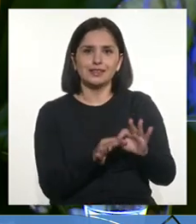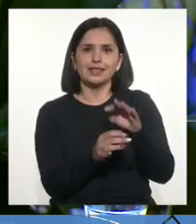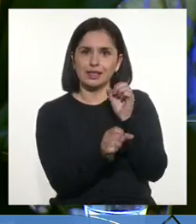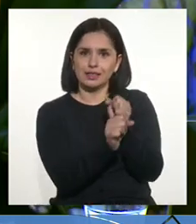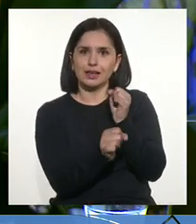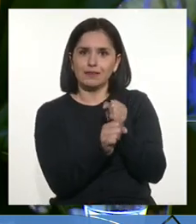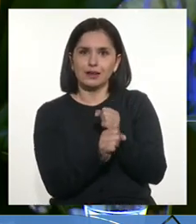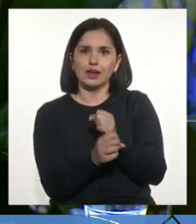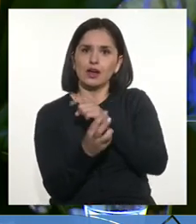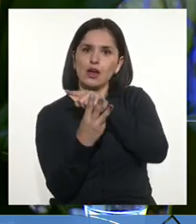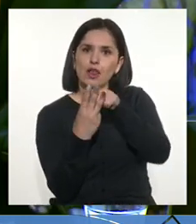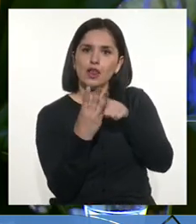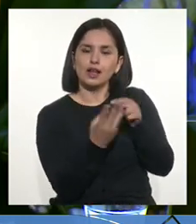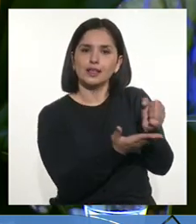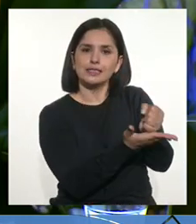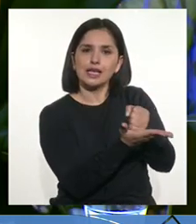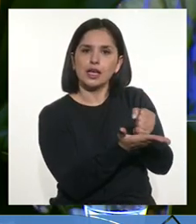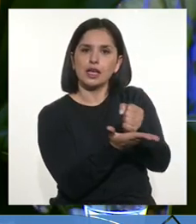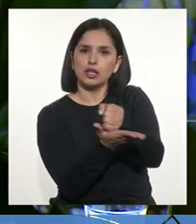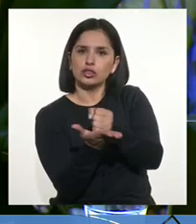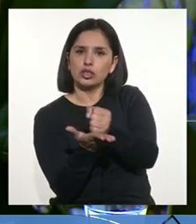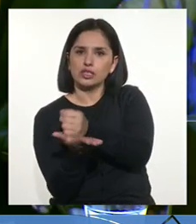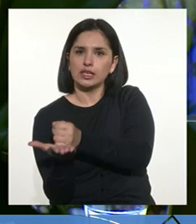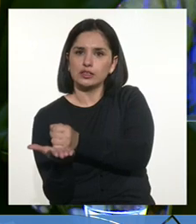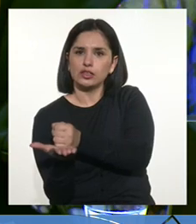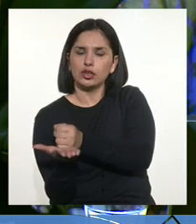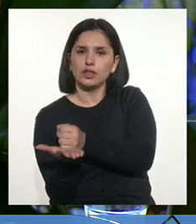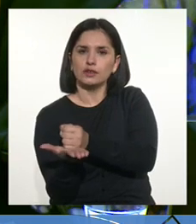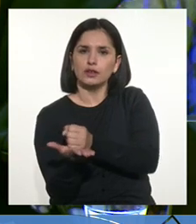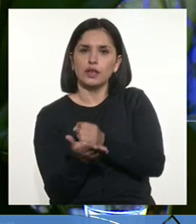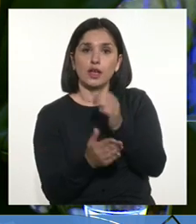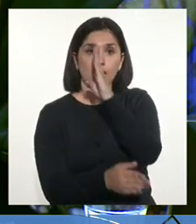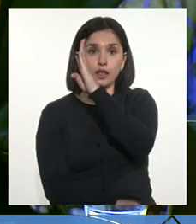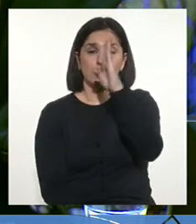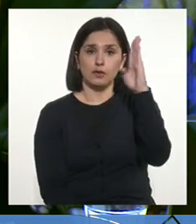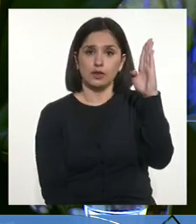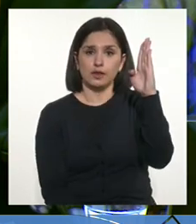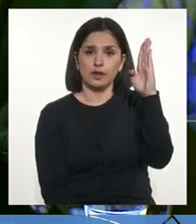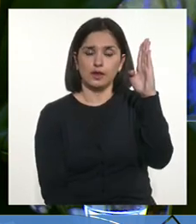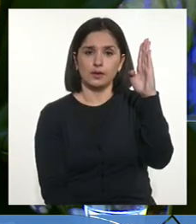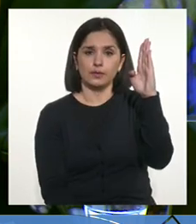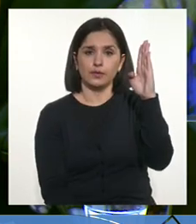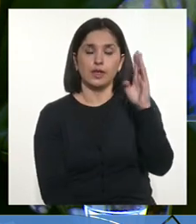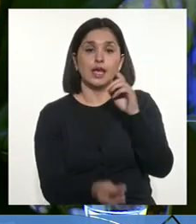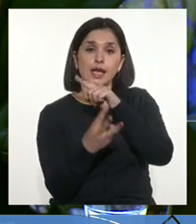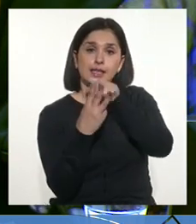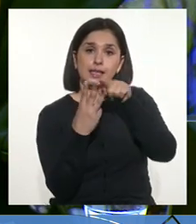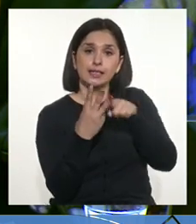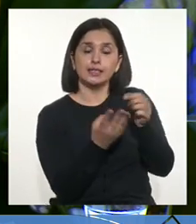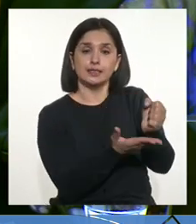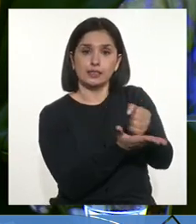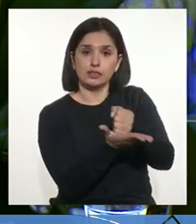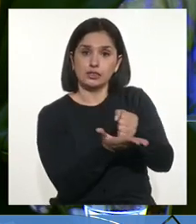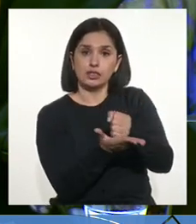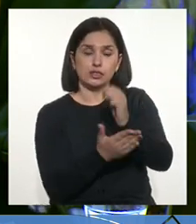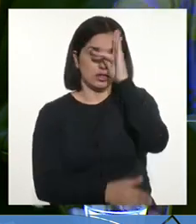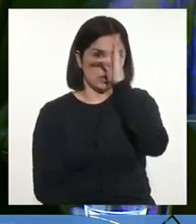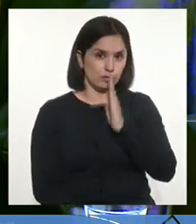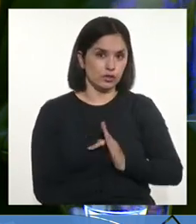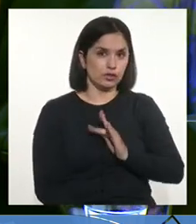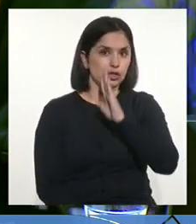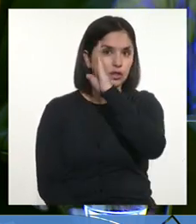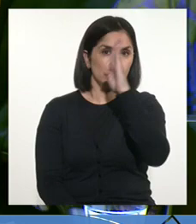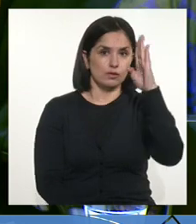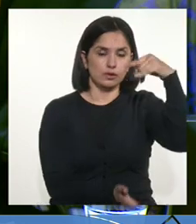de las tres asociaciones de la biblioteca de las tres asociaciones de los funcionarios de la